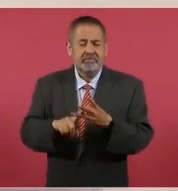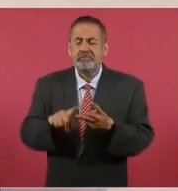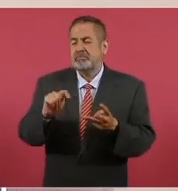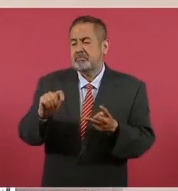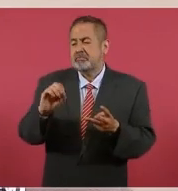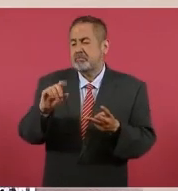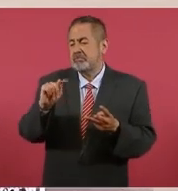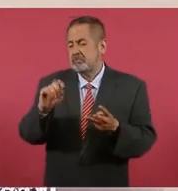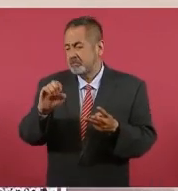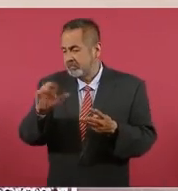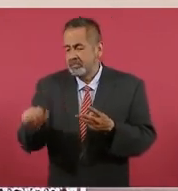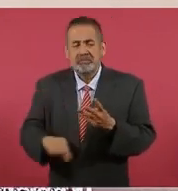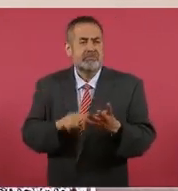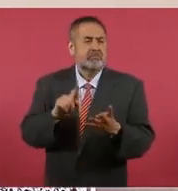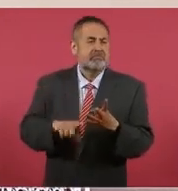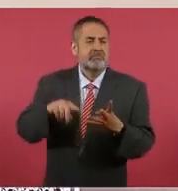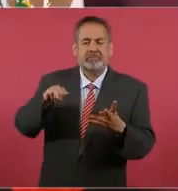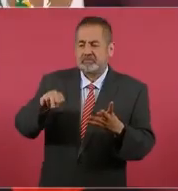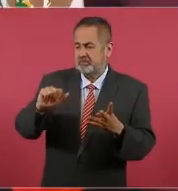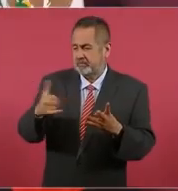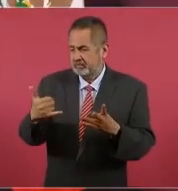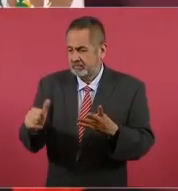y la cultura maya